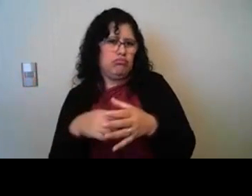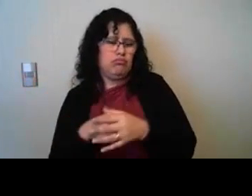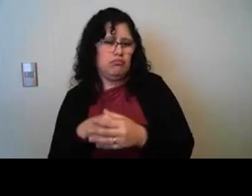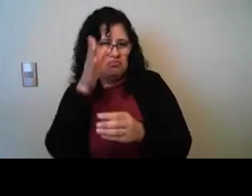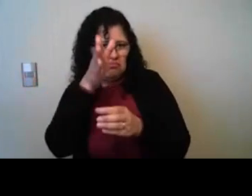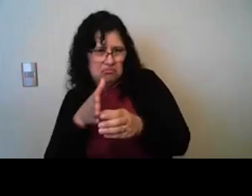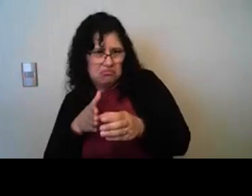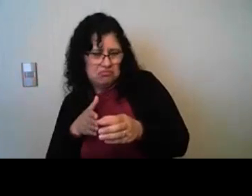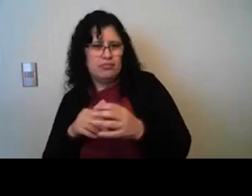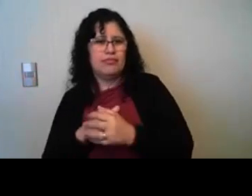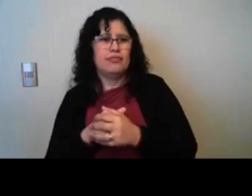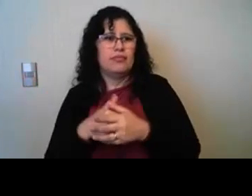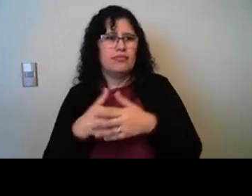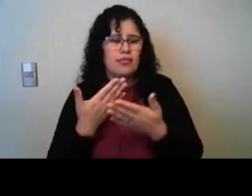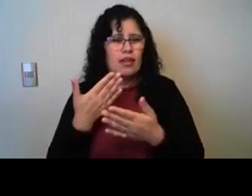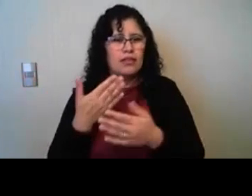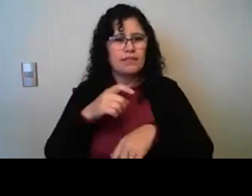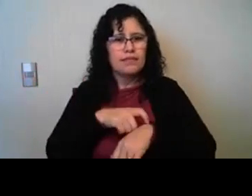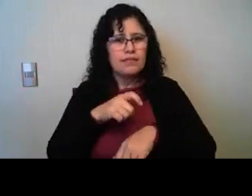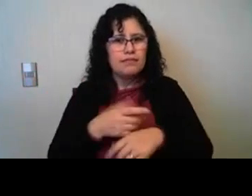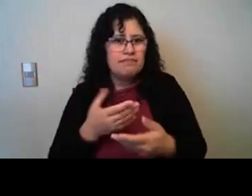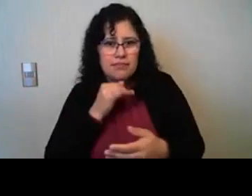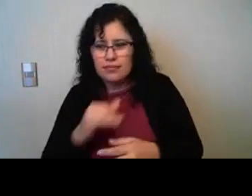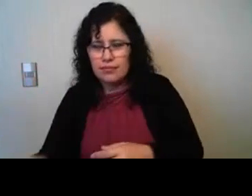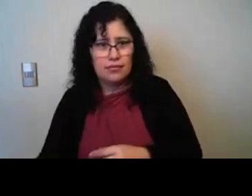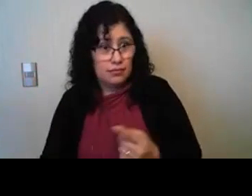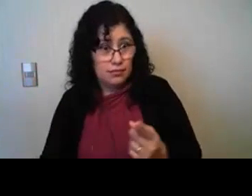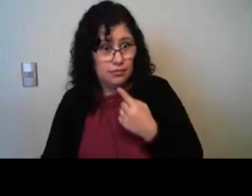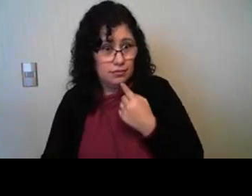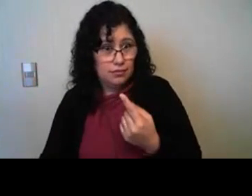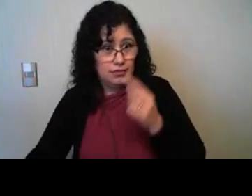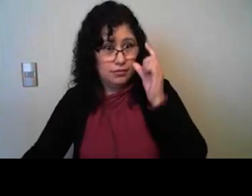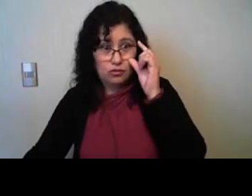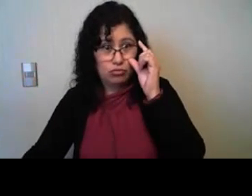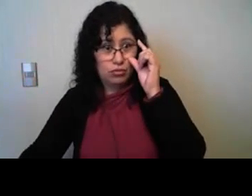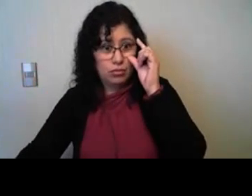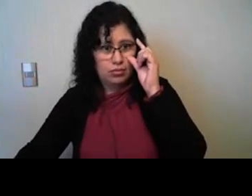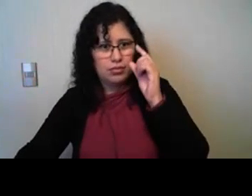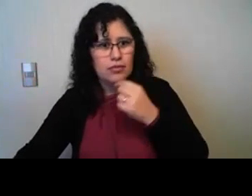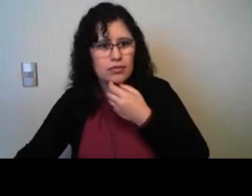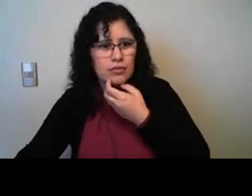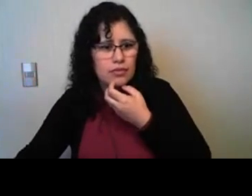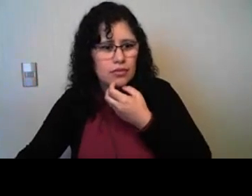realizar usted en forma interna. ¿Sí? Serían los días jueves